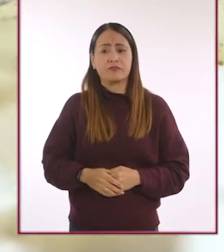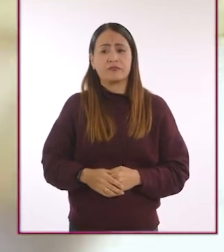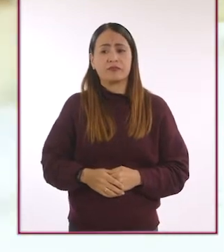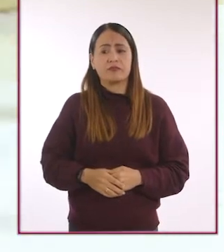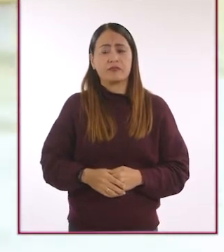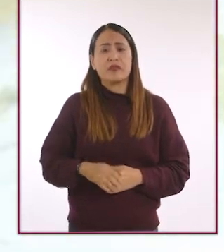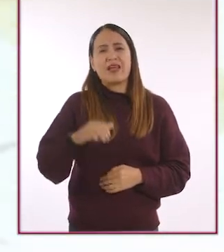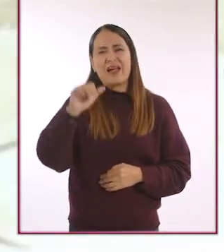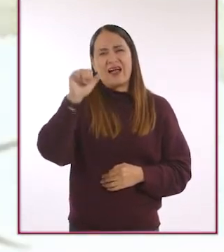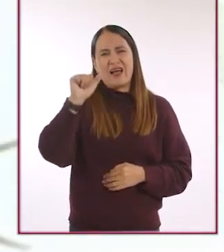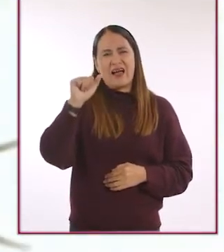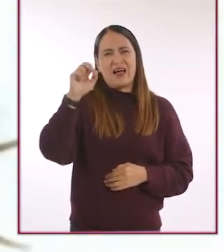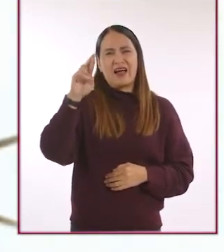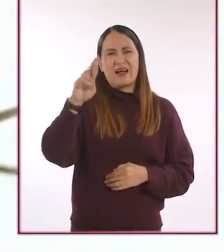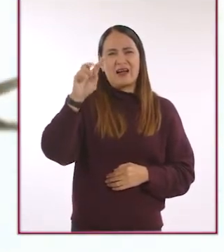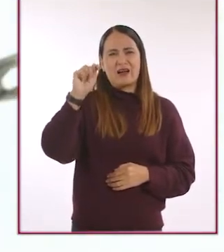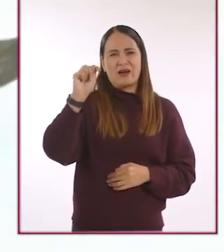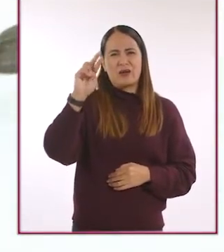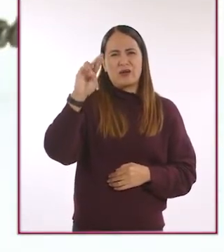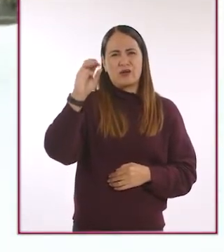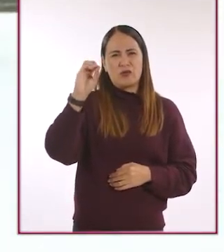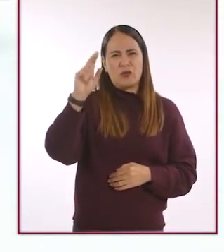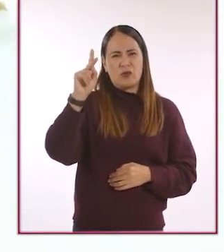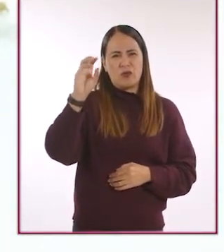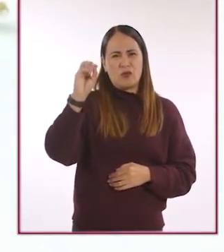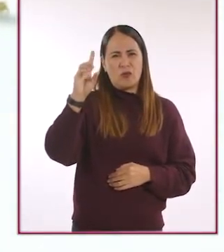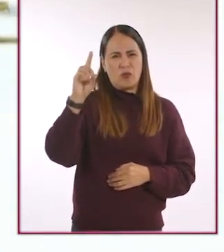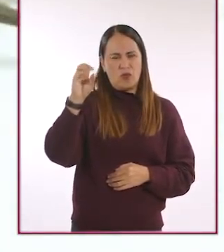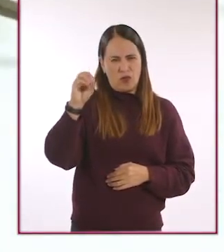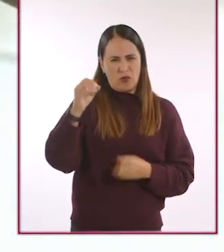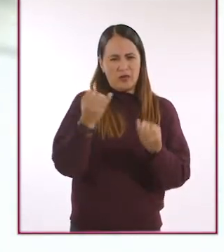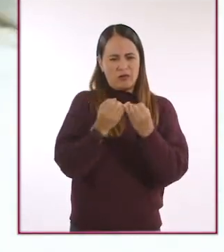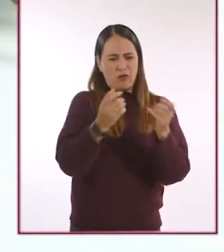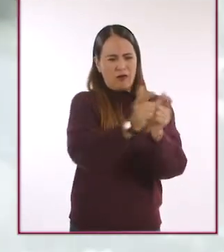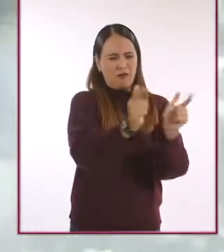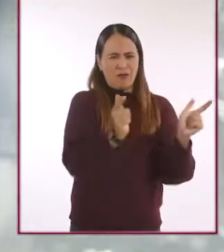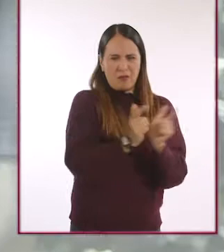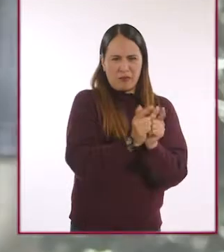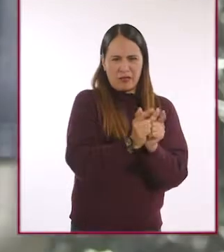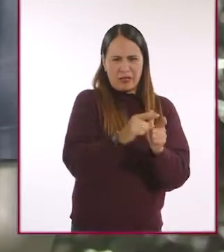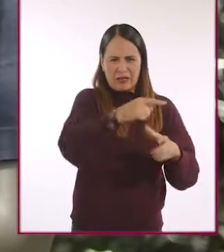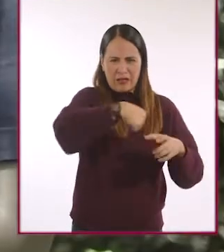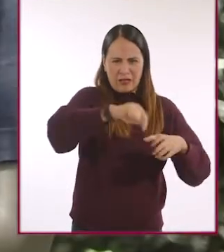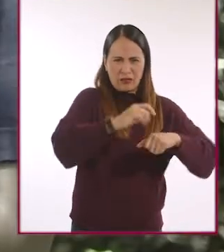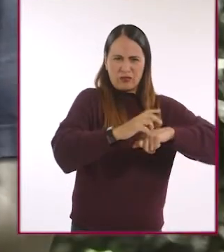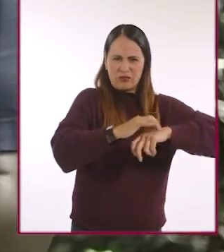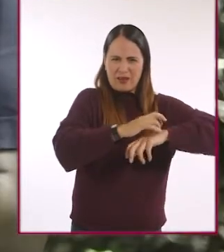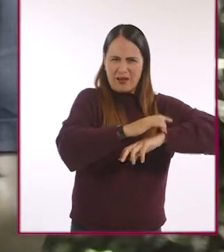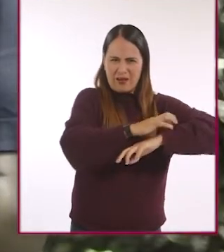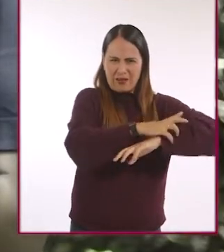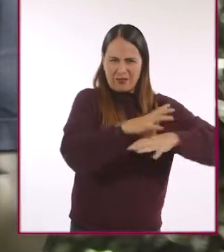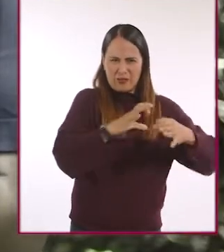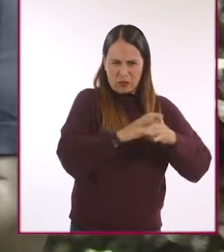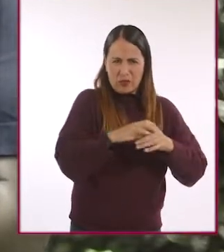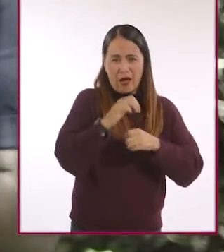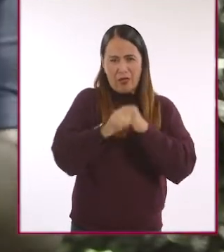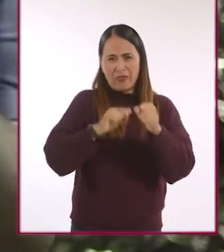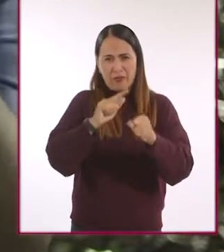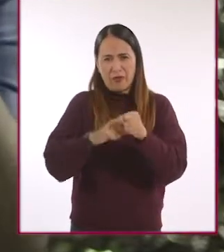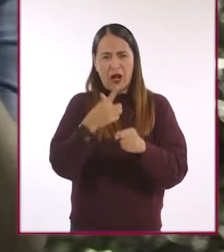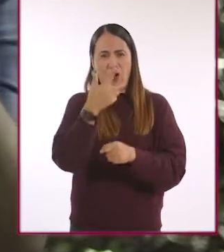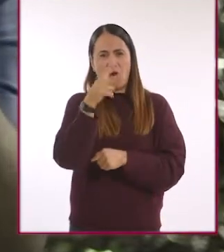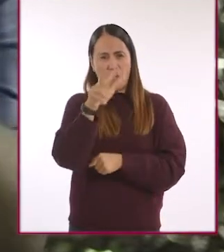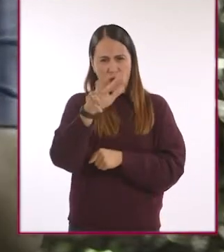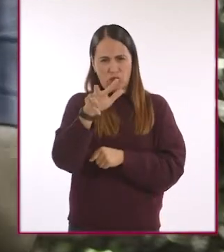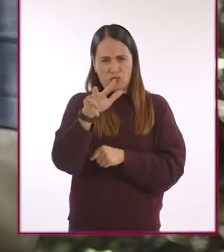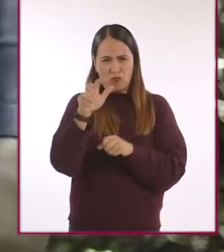Es un artrópodo. Se clasifica dentro de los arácnidos. Pues son animales de ocho patas que tienen